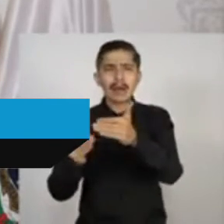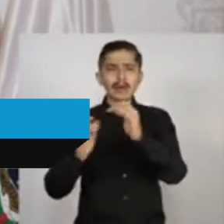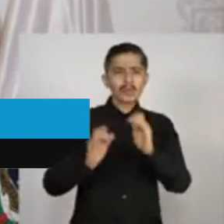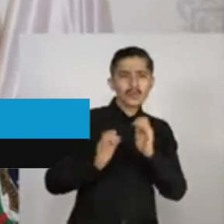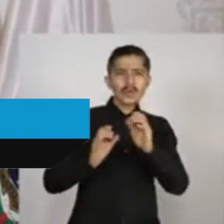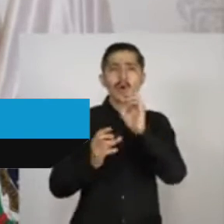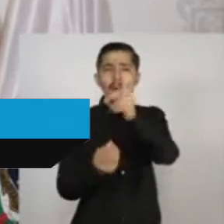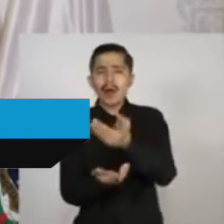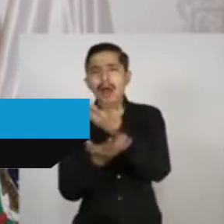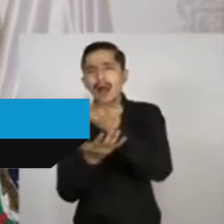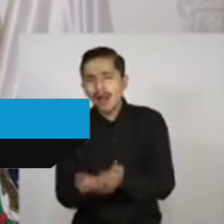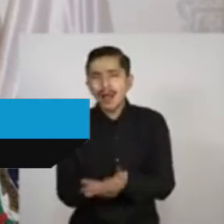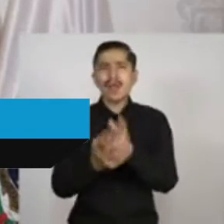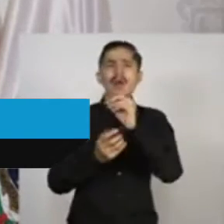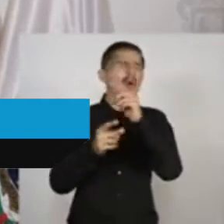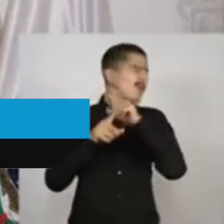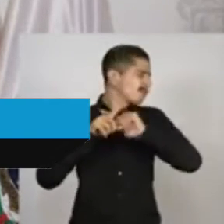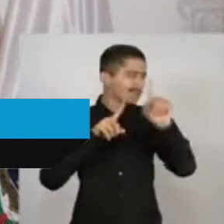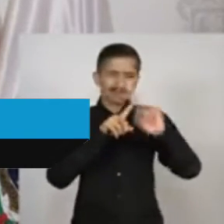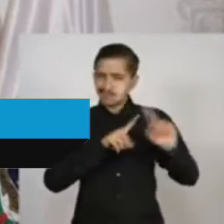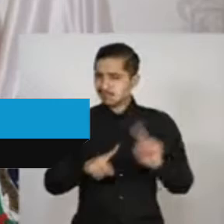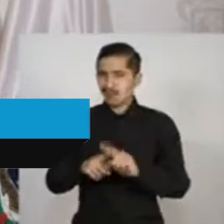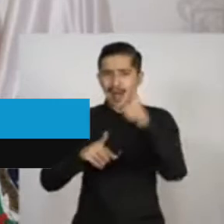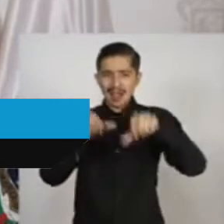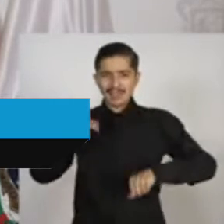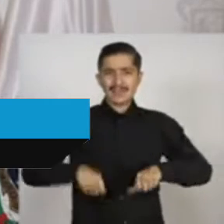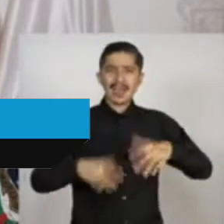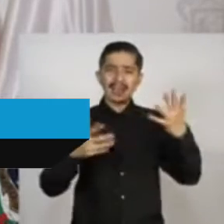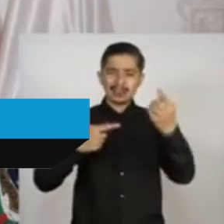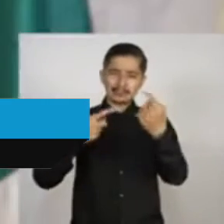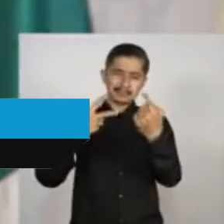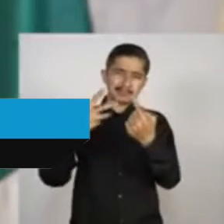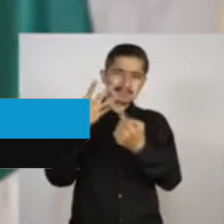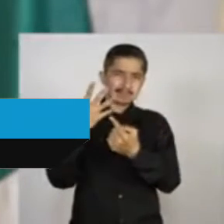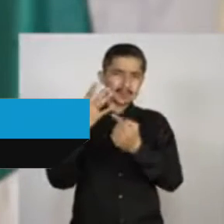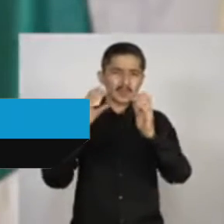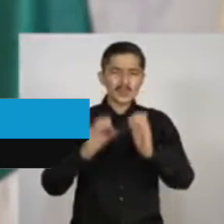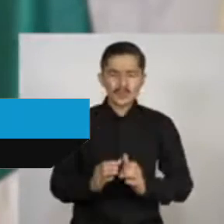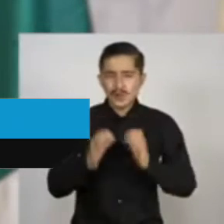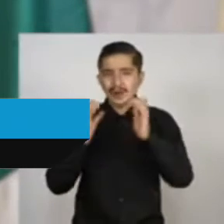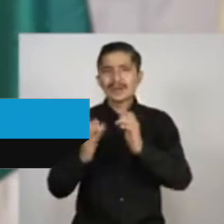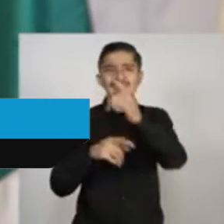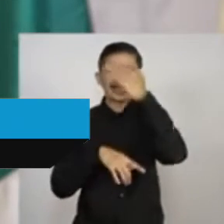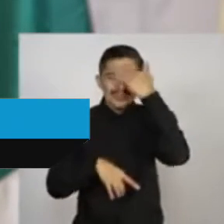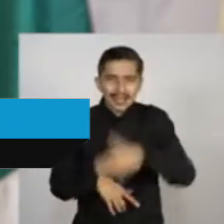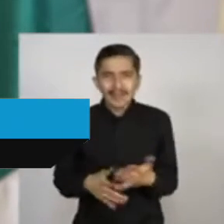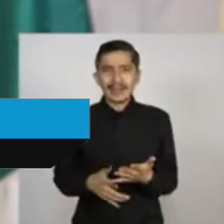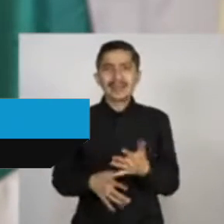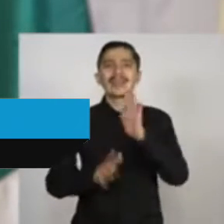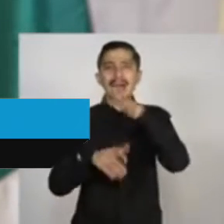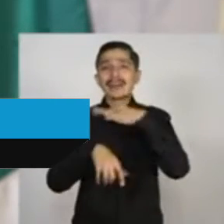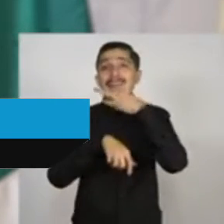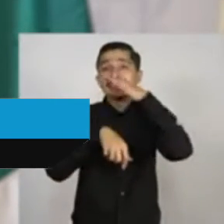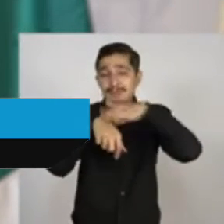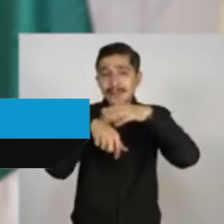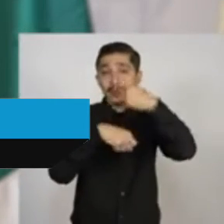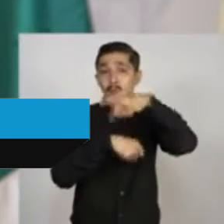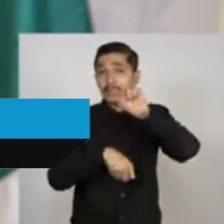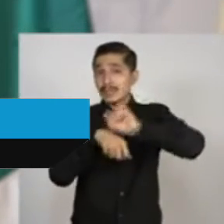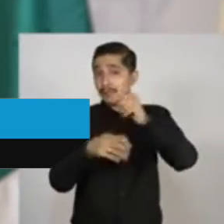peligro y mucho riesgo para la salud. Se los digo de manera directa, clara y transparente.